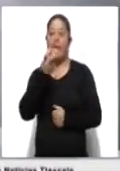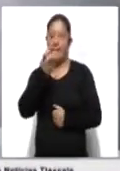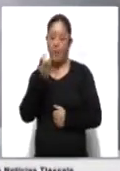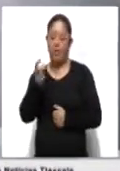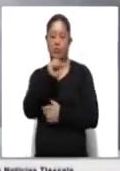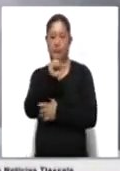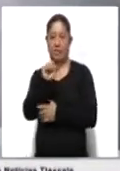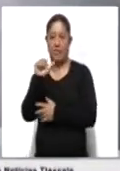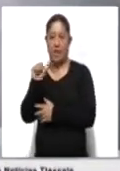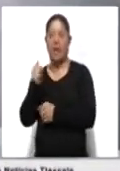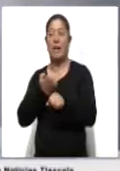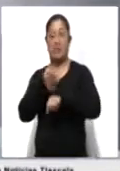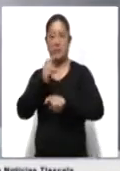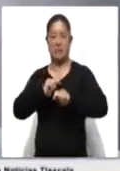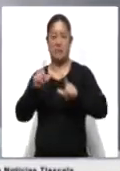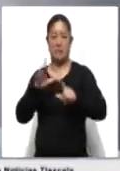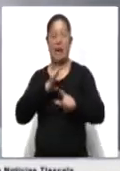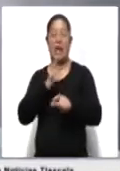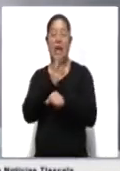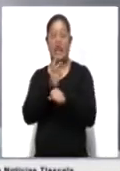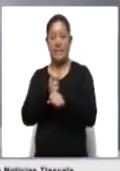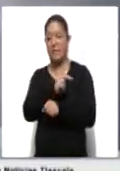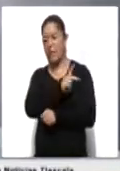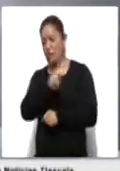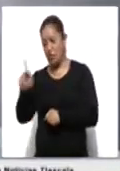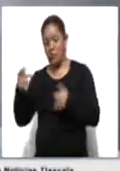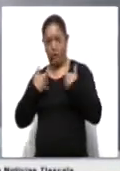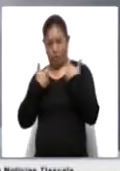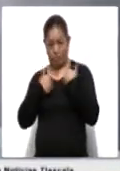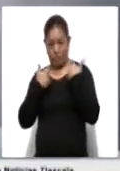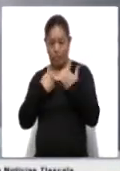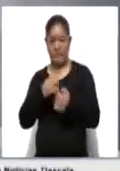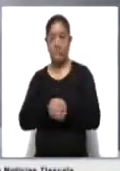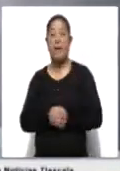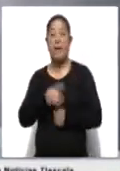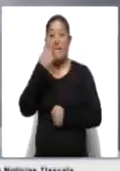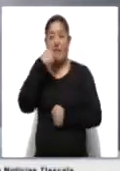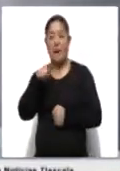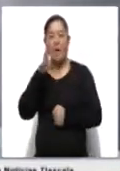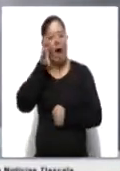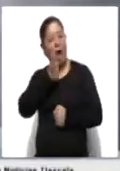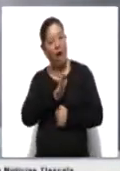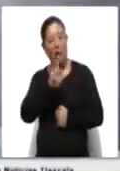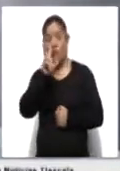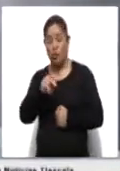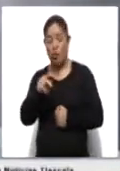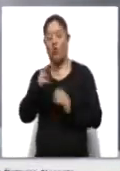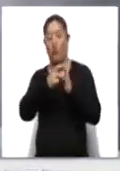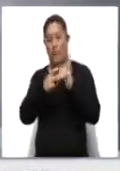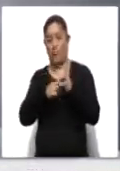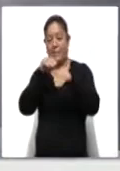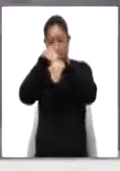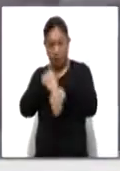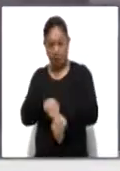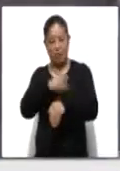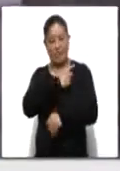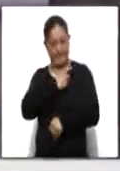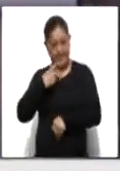la Secretaría de Salud del Estado exhortó a este sector de la población a mantener los protocolos sanitarios.